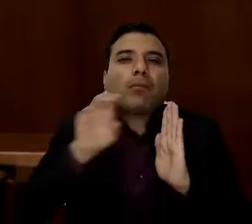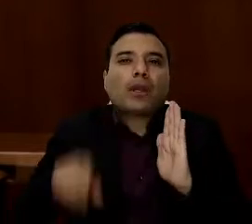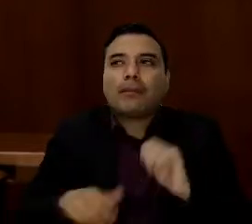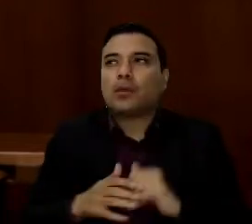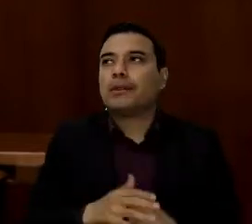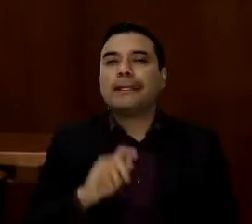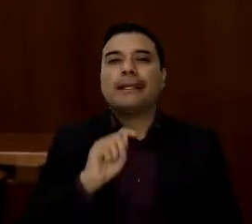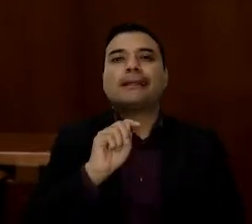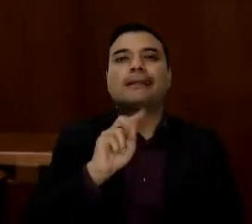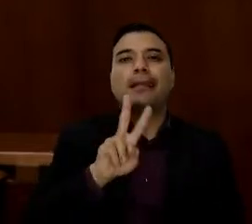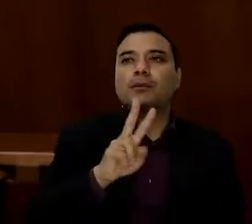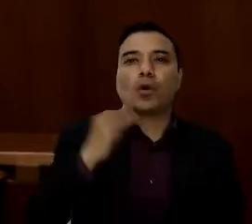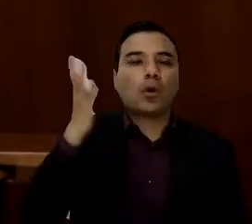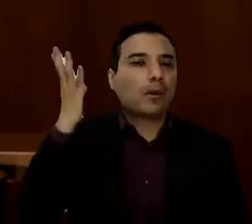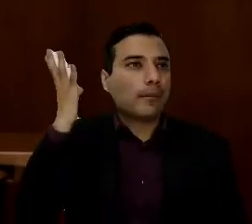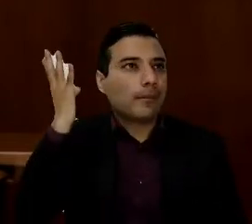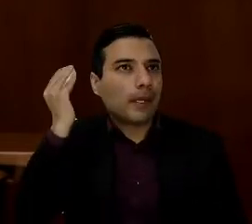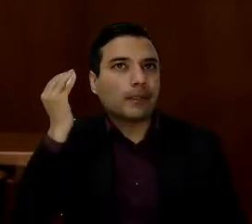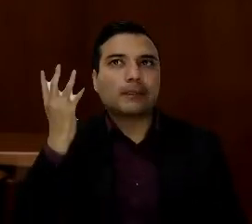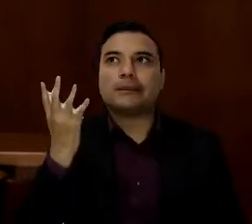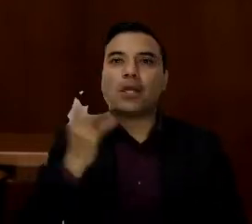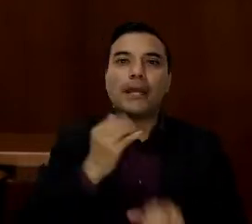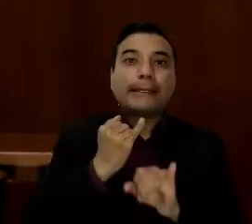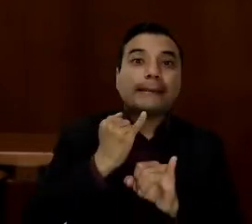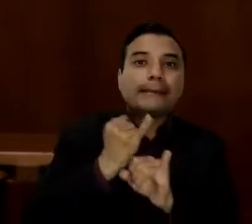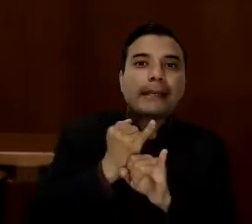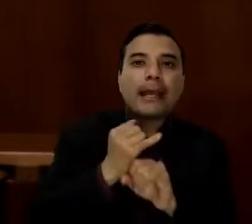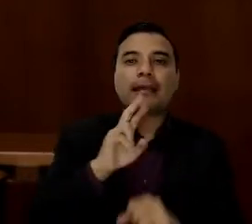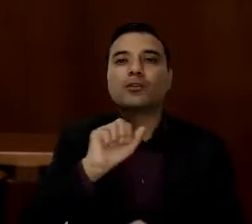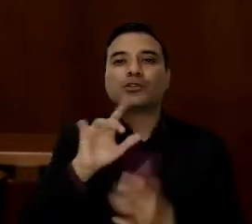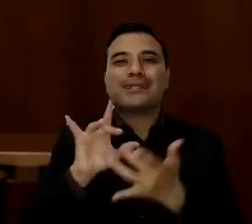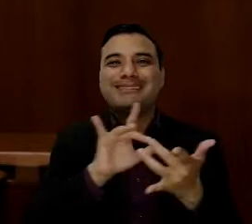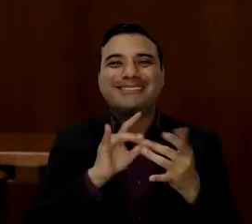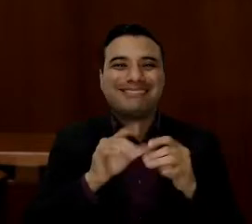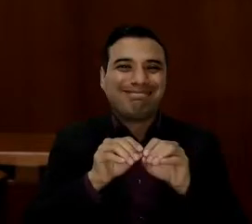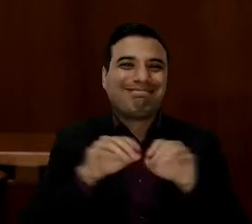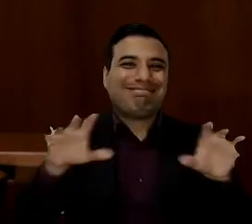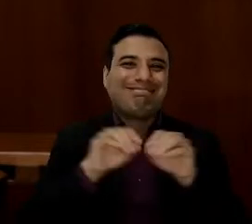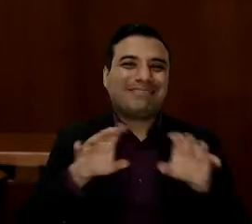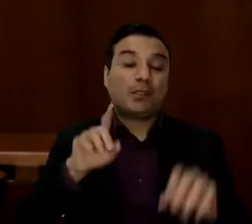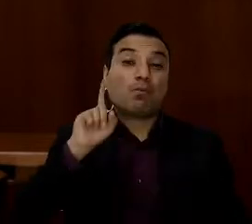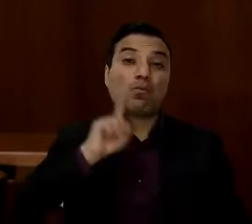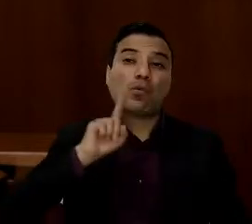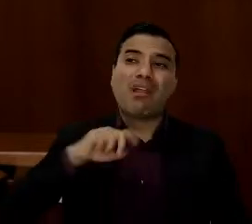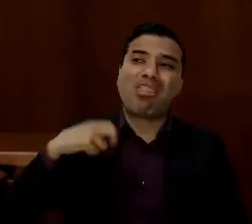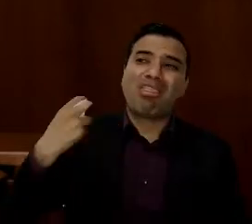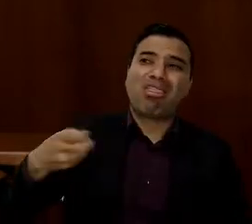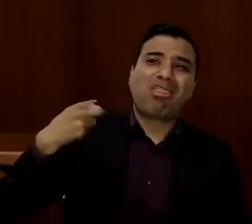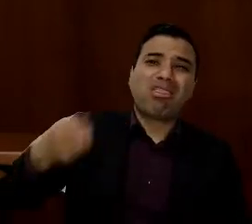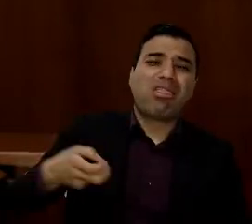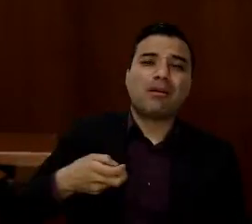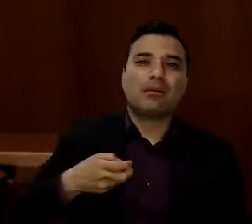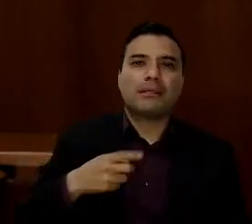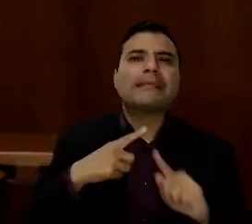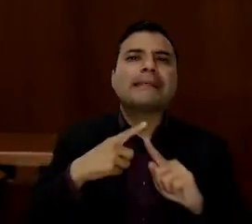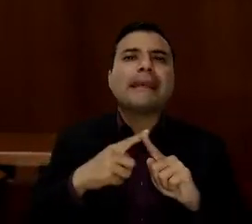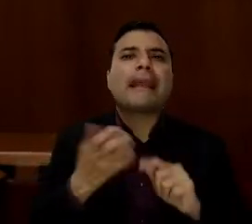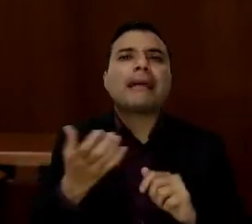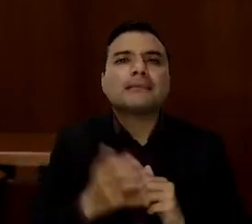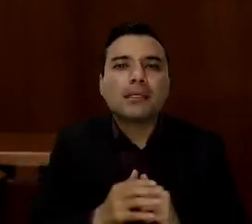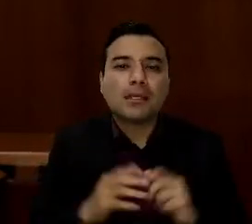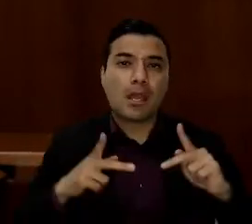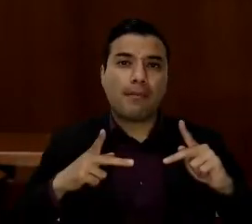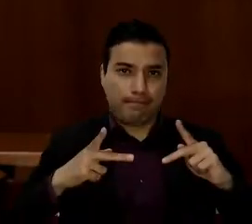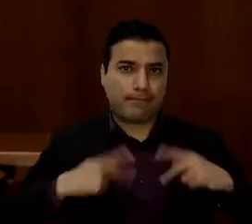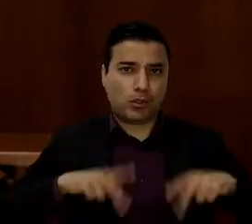comunicación o los medios virtuales de las redes sociales ya sea por personas reales o por